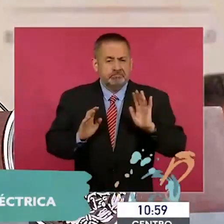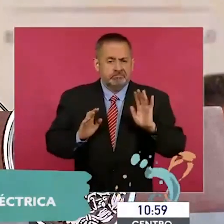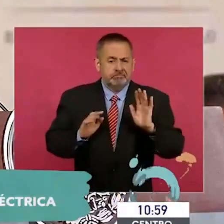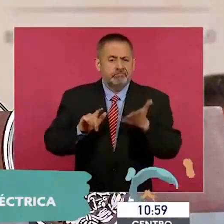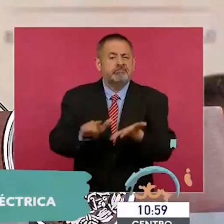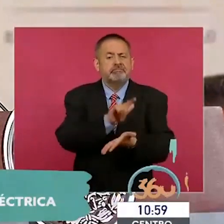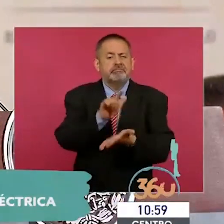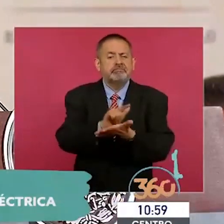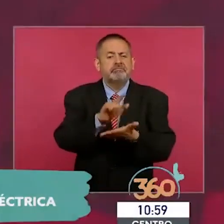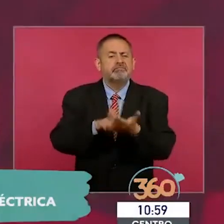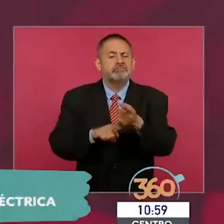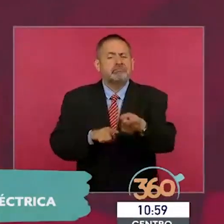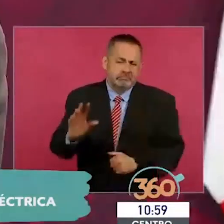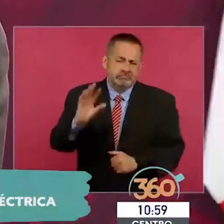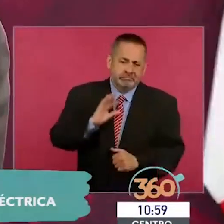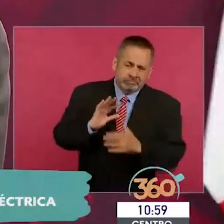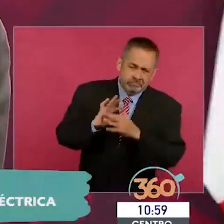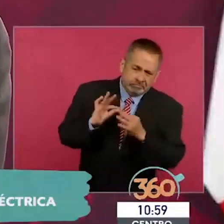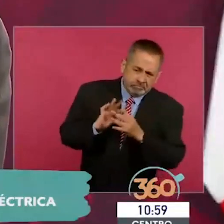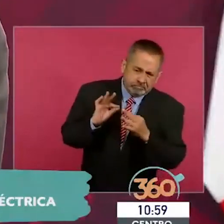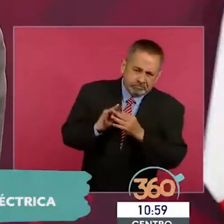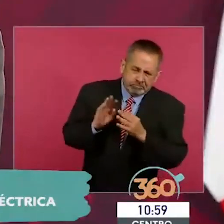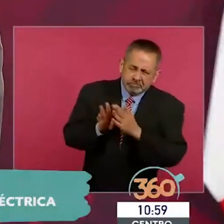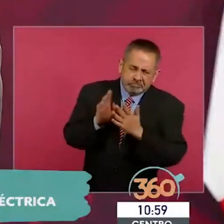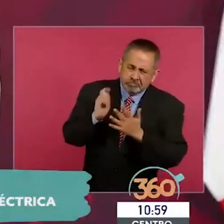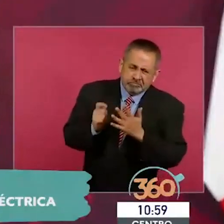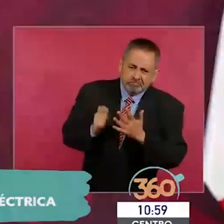ley eléctrica.